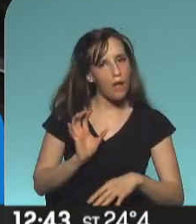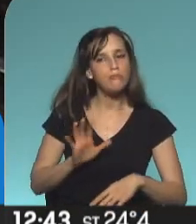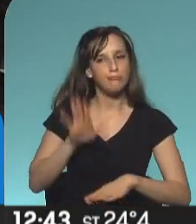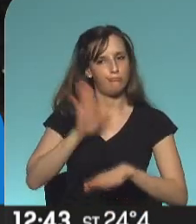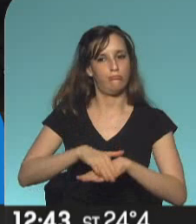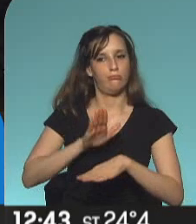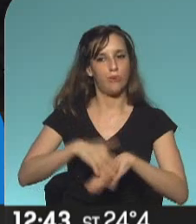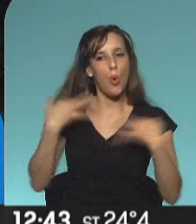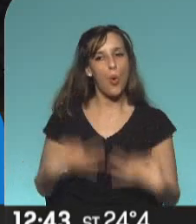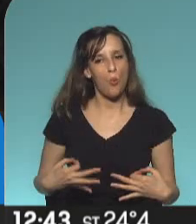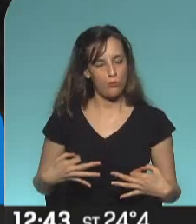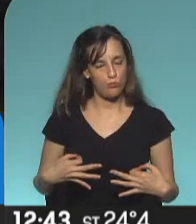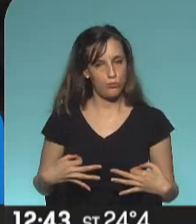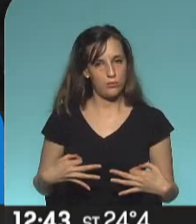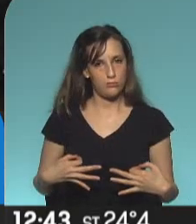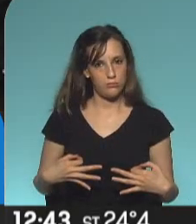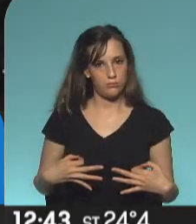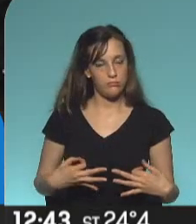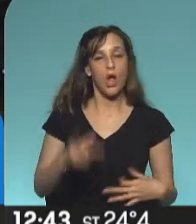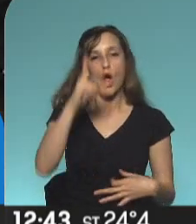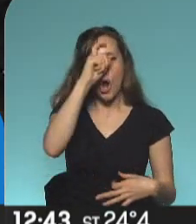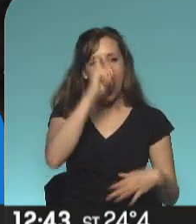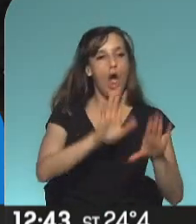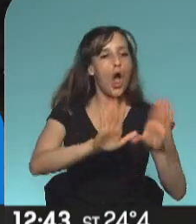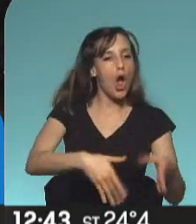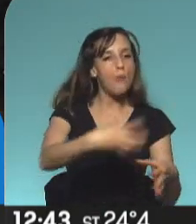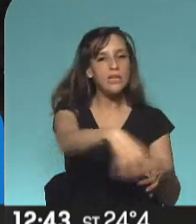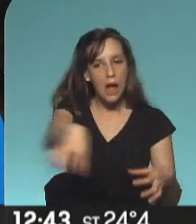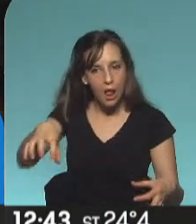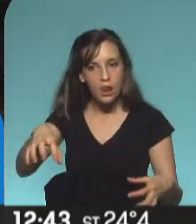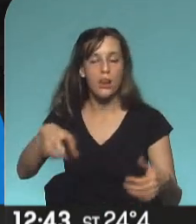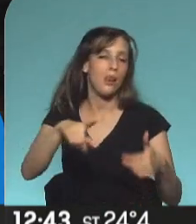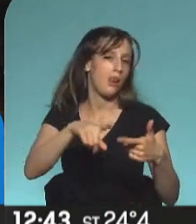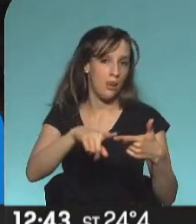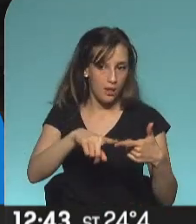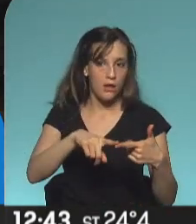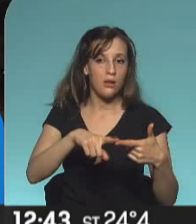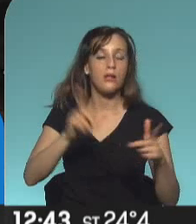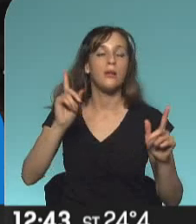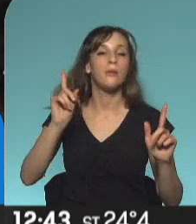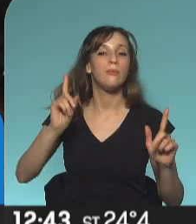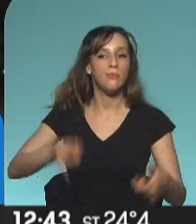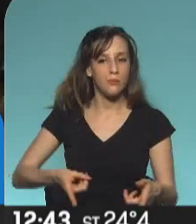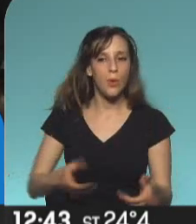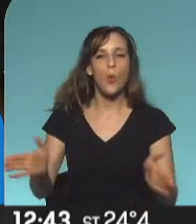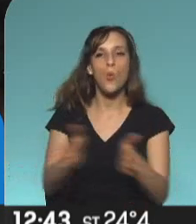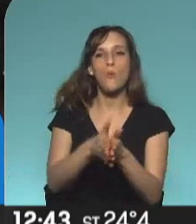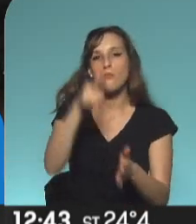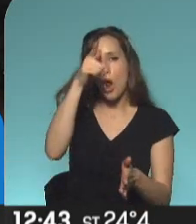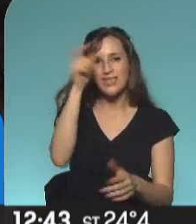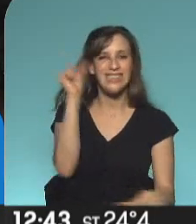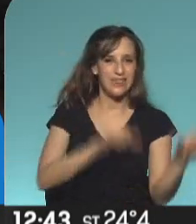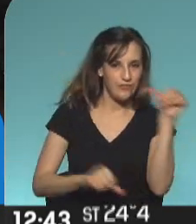hacer. Los hospitales, estamos trabajando con la policía